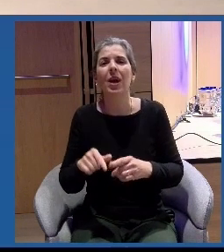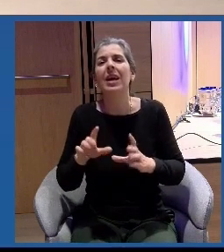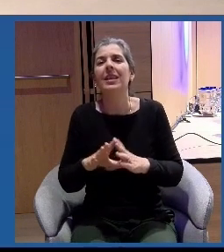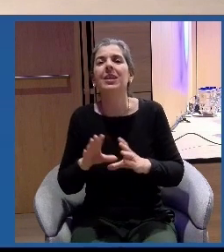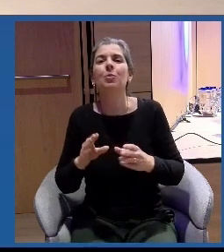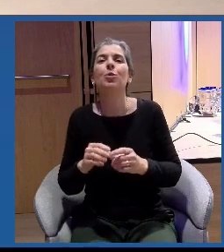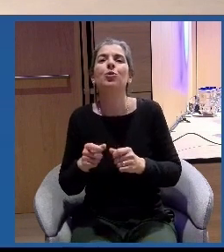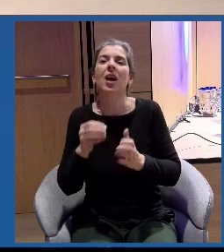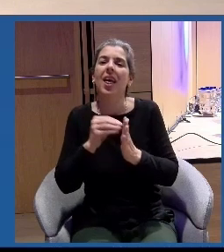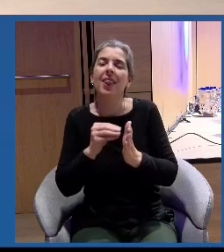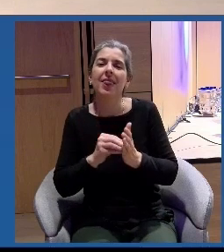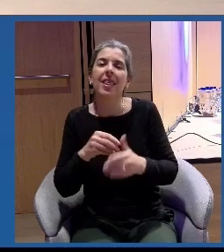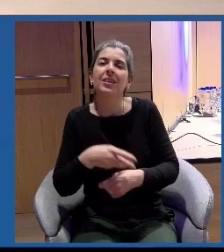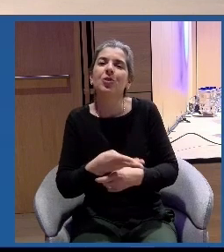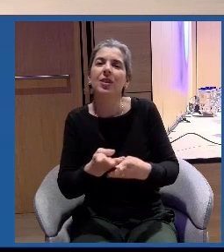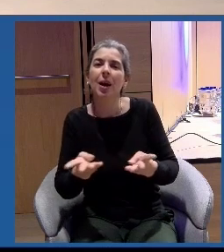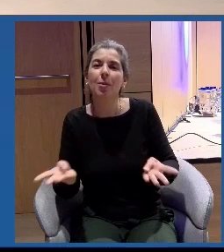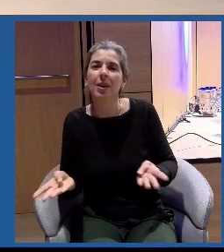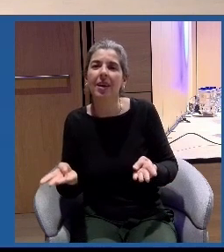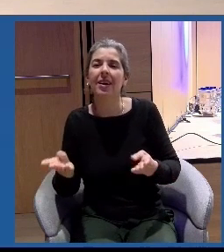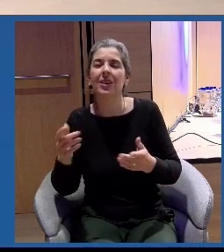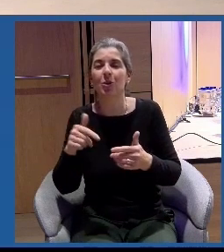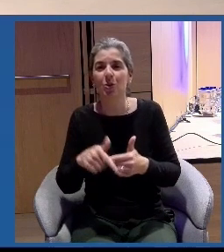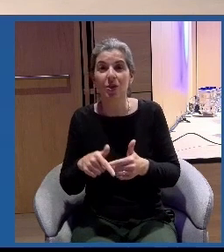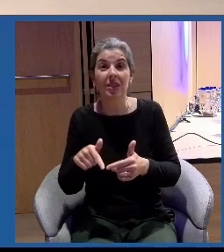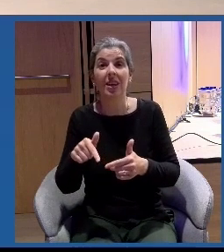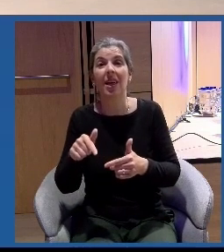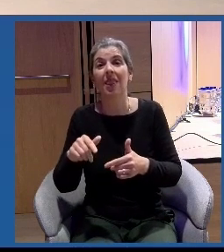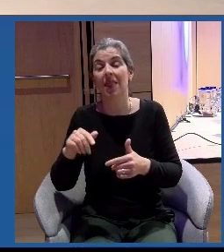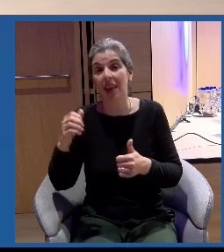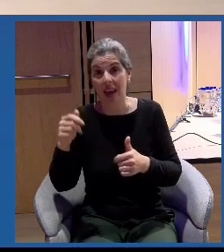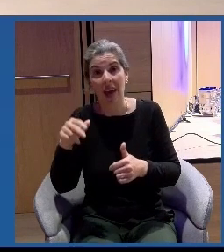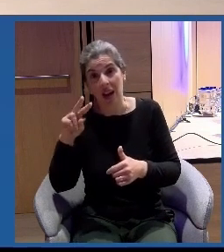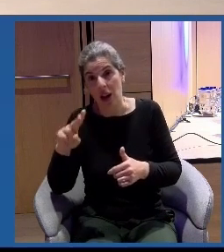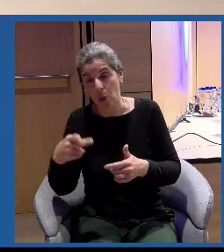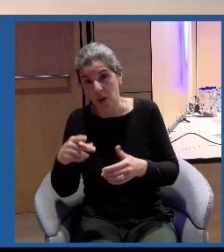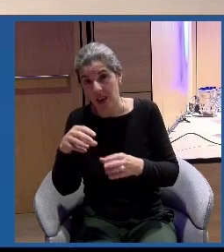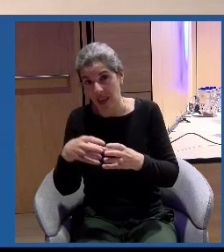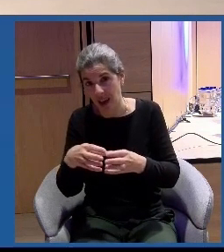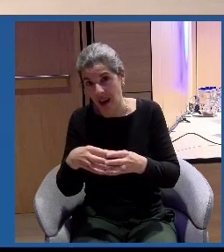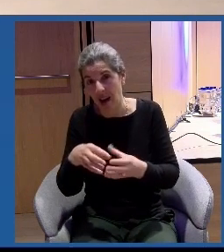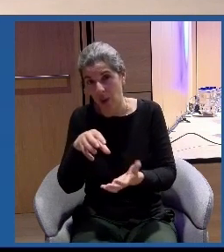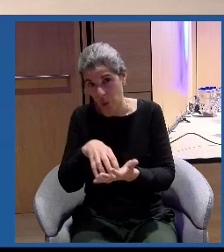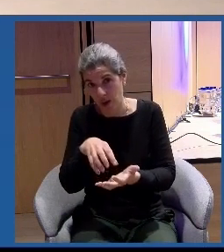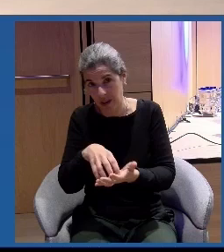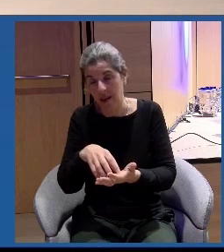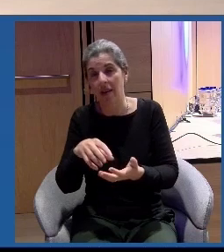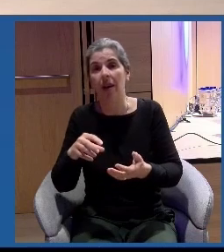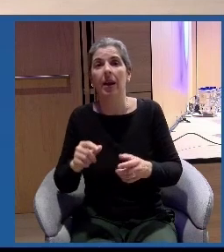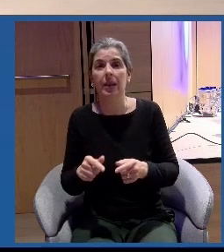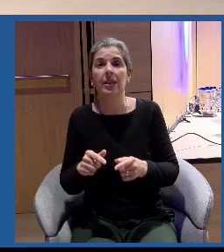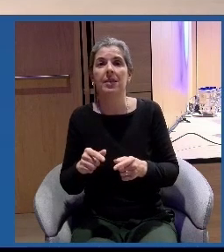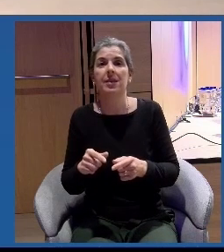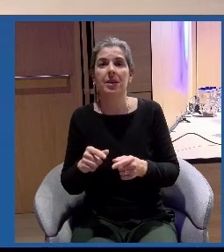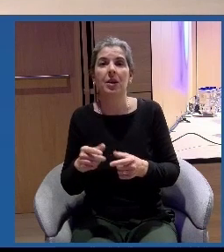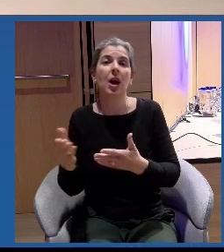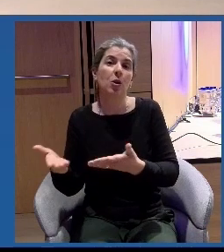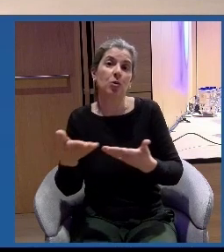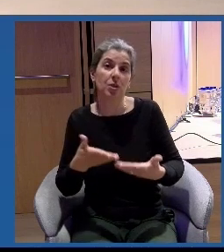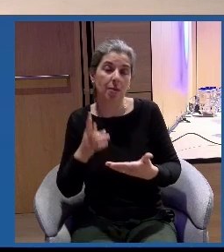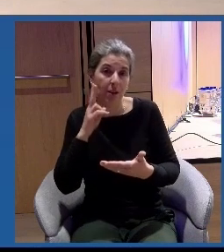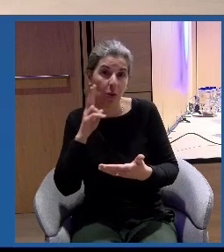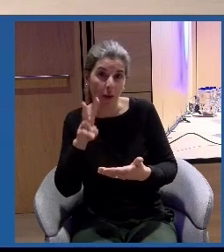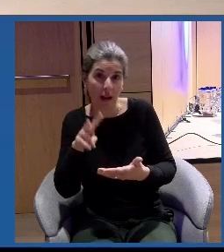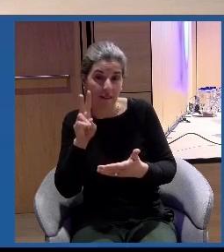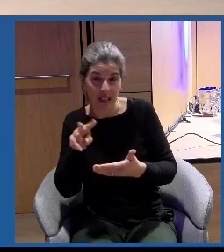abiertos liberados desde la propia unidad como órgano garante con distinta información. Acá hay conjuntos, los invito a visitar, están todos publicados en